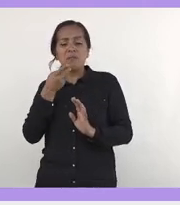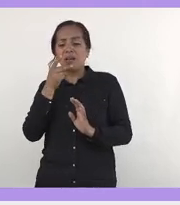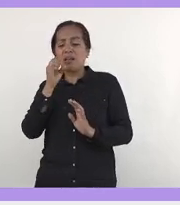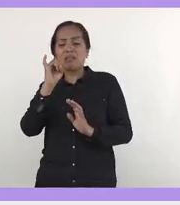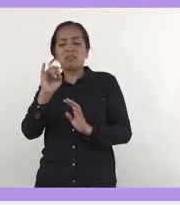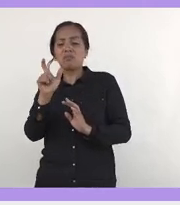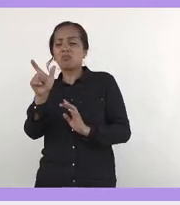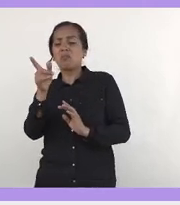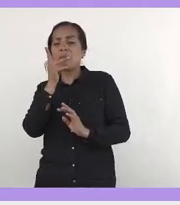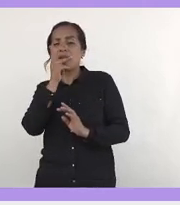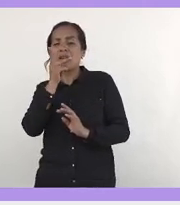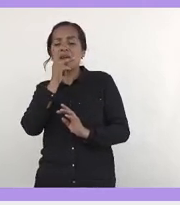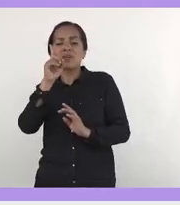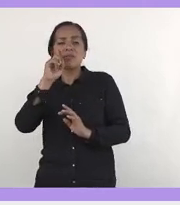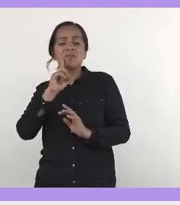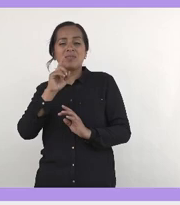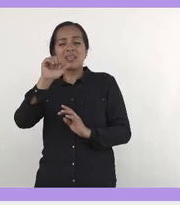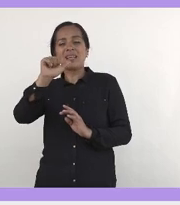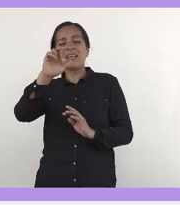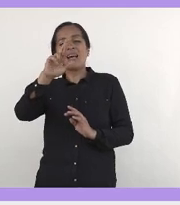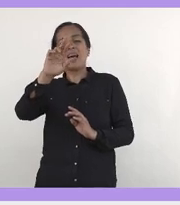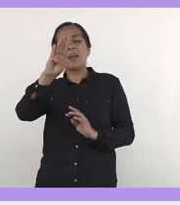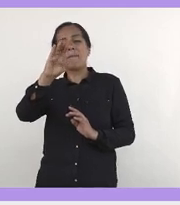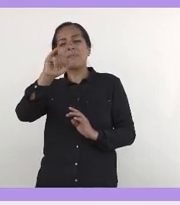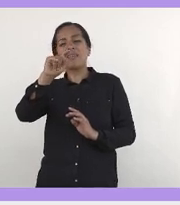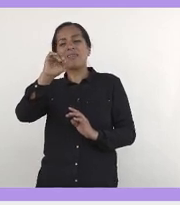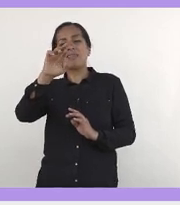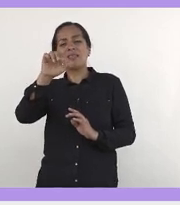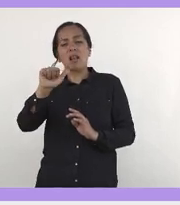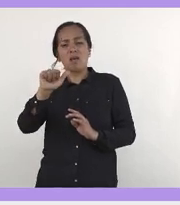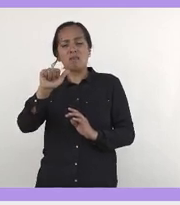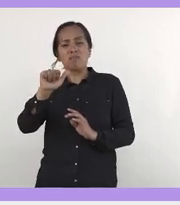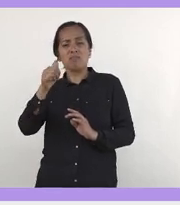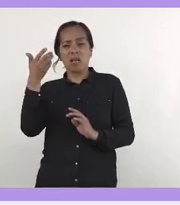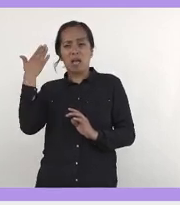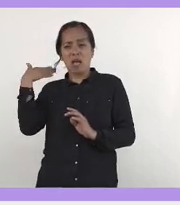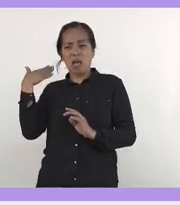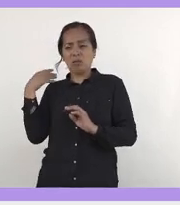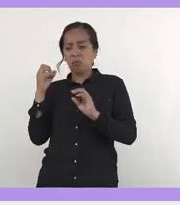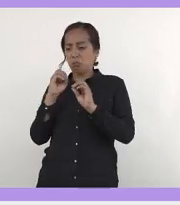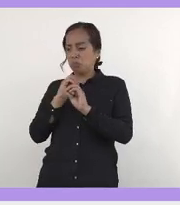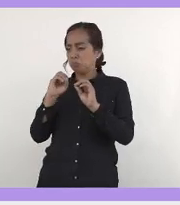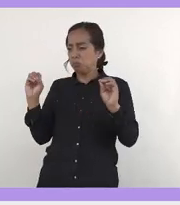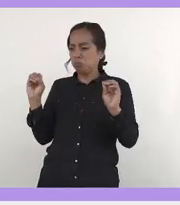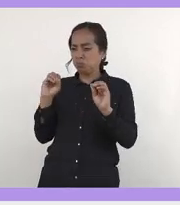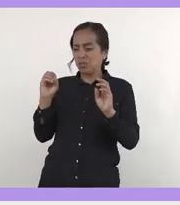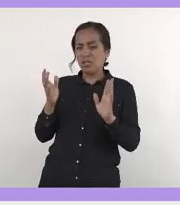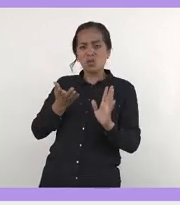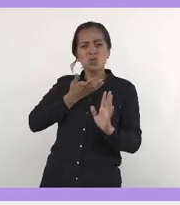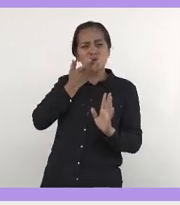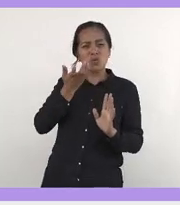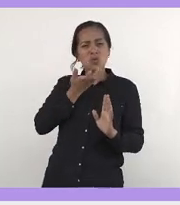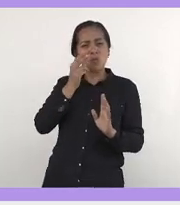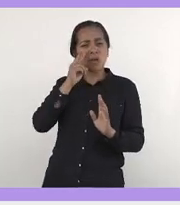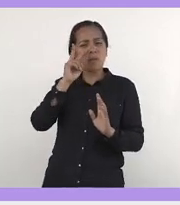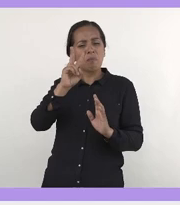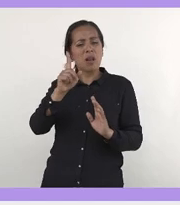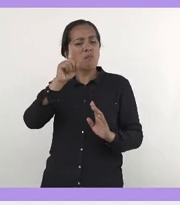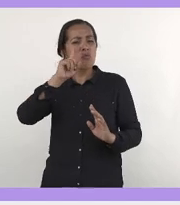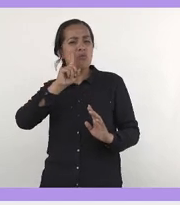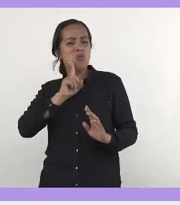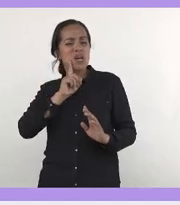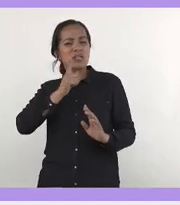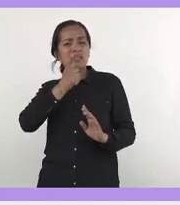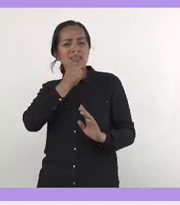hay y les ponía El ejemplo de árbitra porque evidentemente antes no había árbitras no era común ver árbitros no Entonces